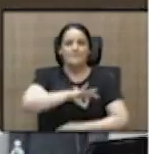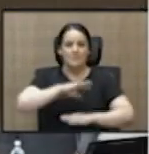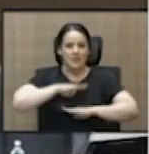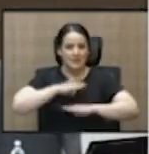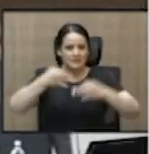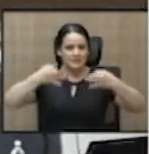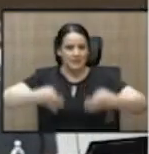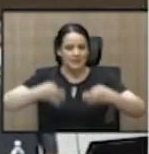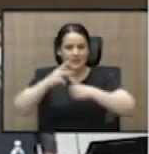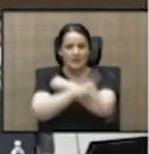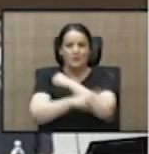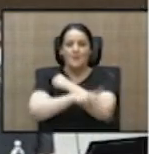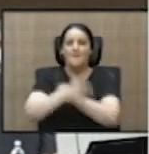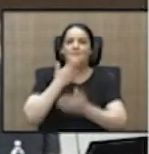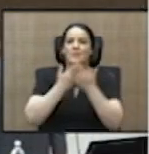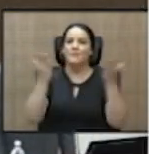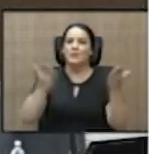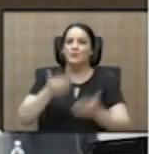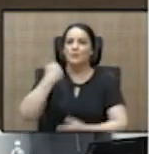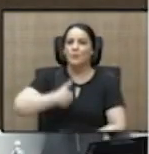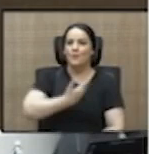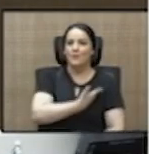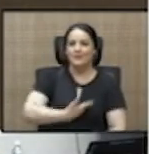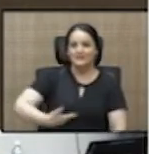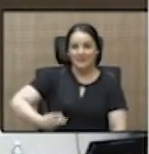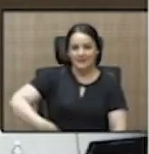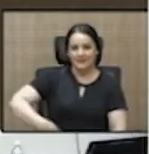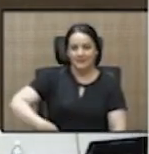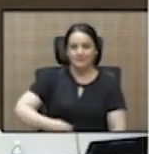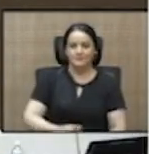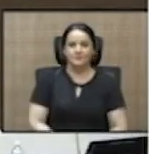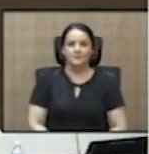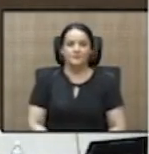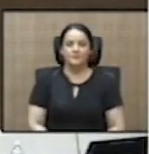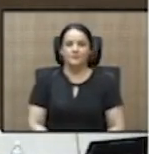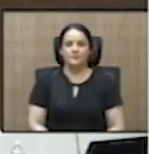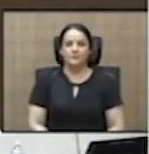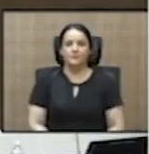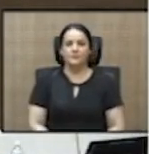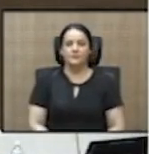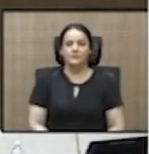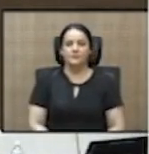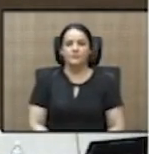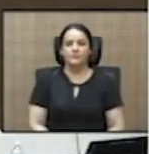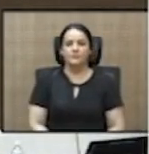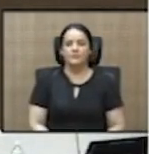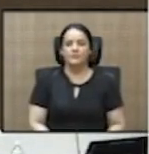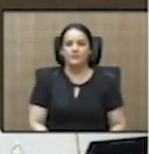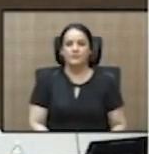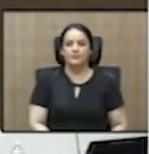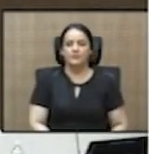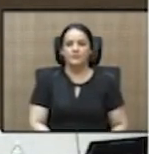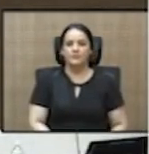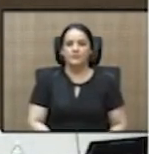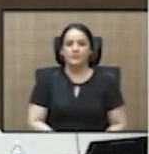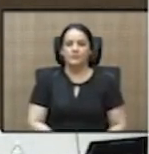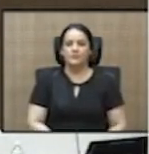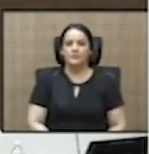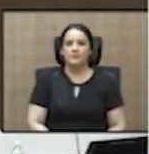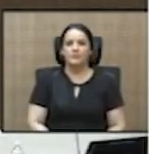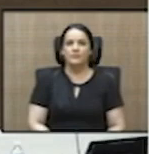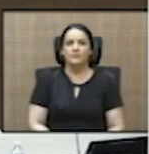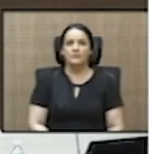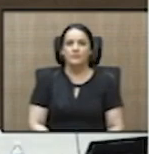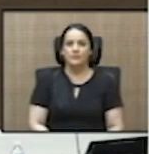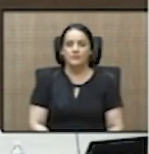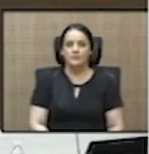bajos. Aunque en infraestructura pudo definir lo que se hizo y lo que se espera alcanzar, también logró plantear